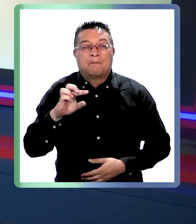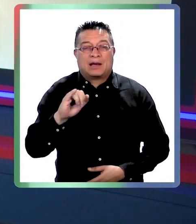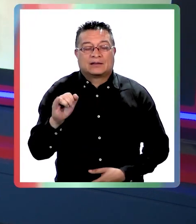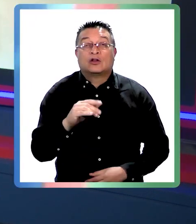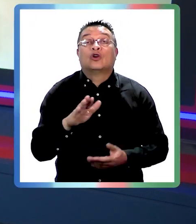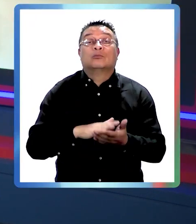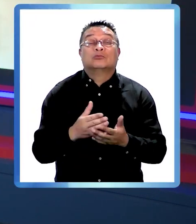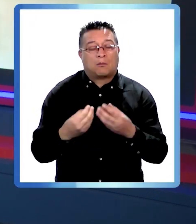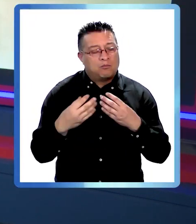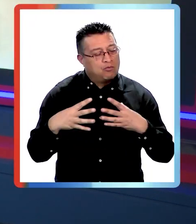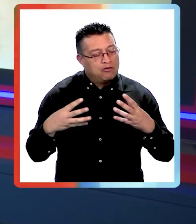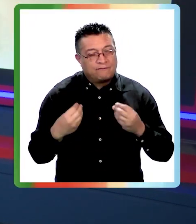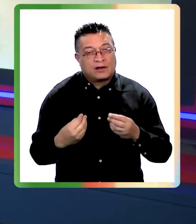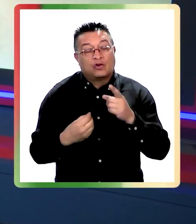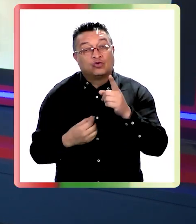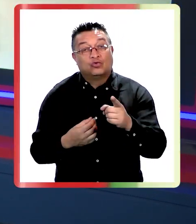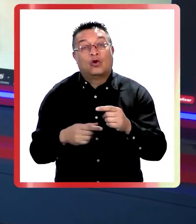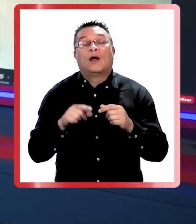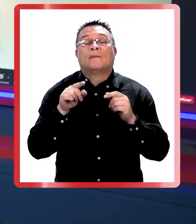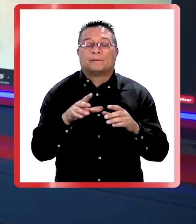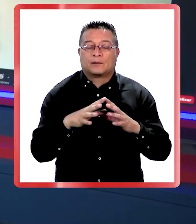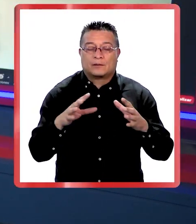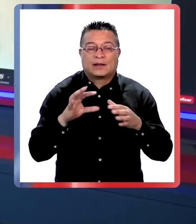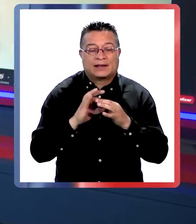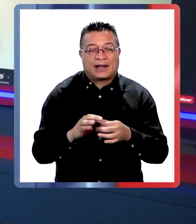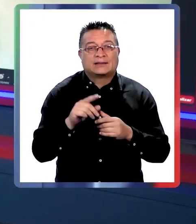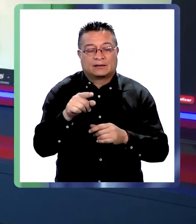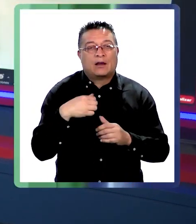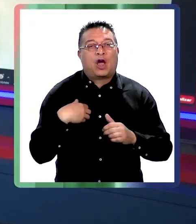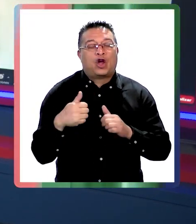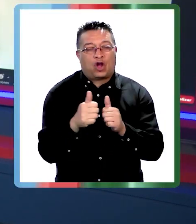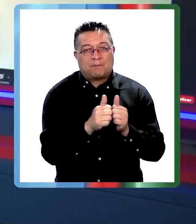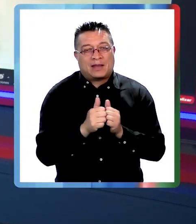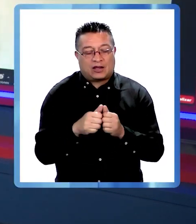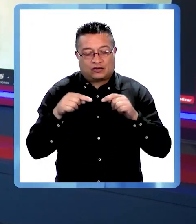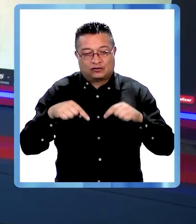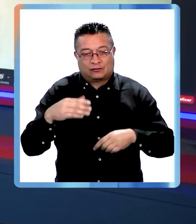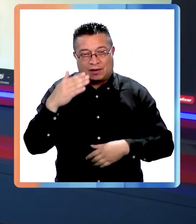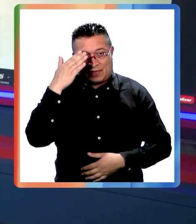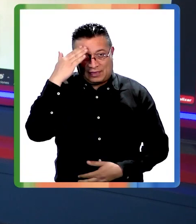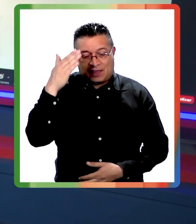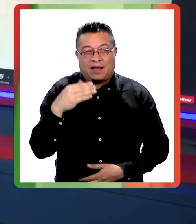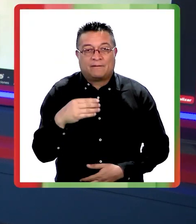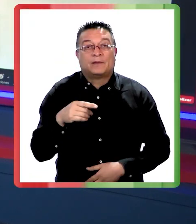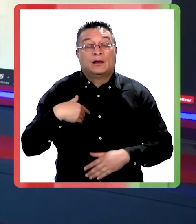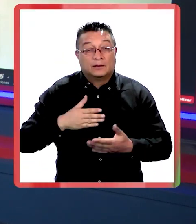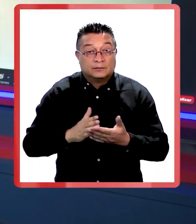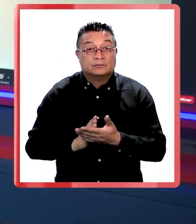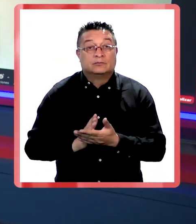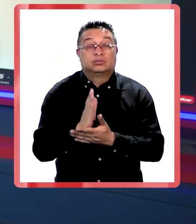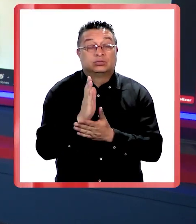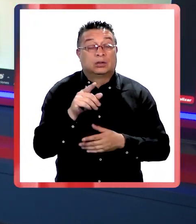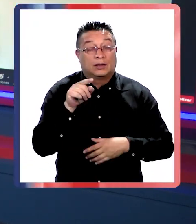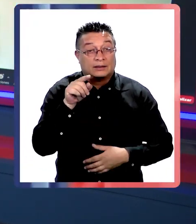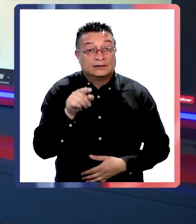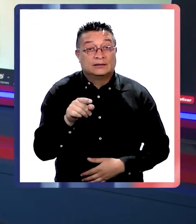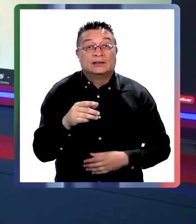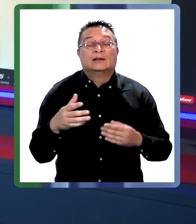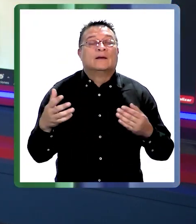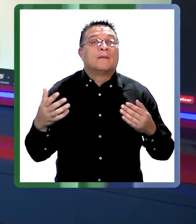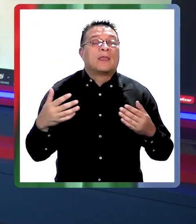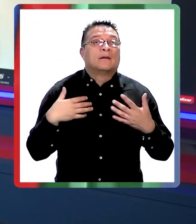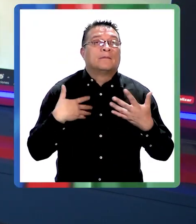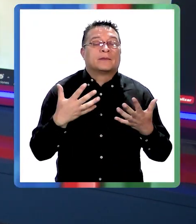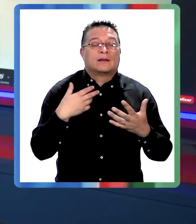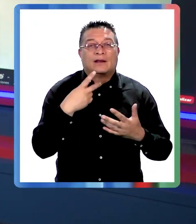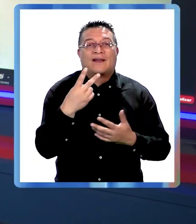Hola Catalina, muy bien, ¿y tú? Muy bien, muchas gracias y gracias por acompañarnos hoy. Partamos desde el principio.